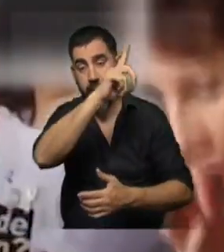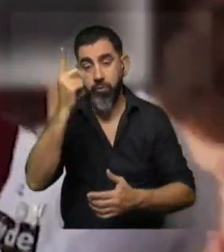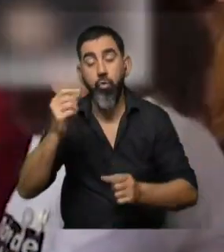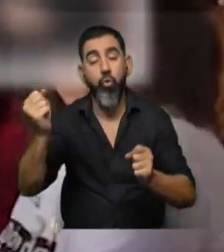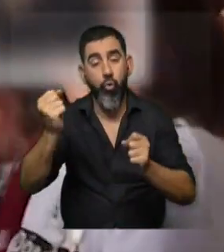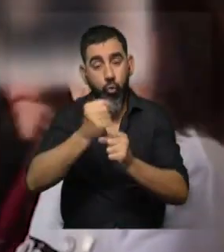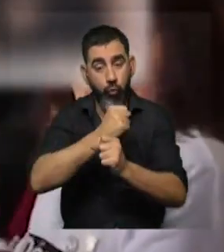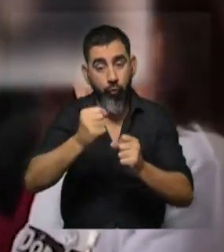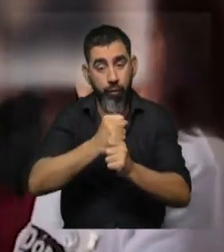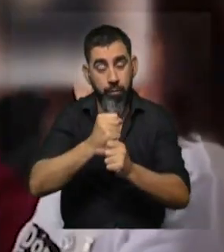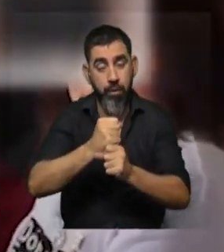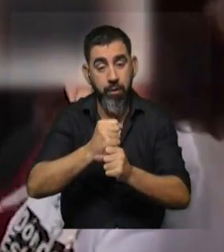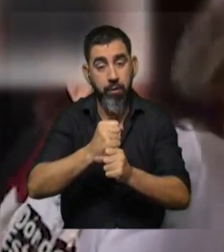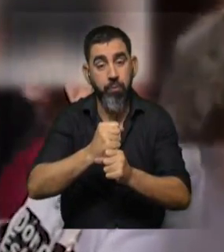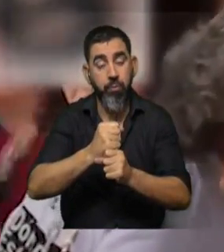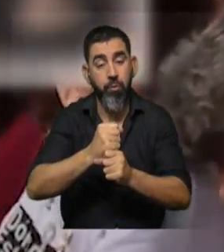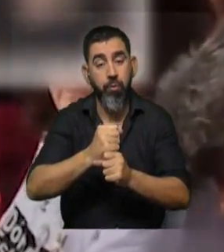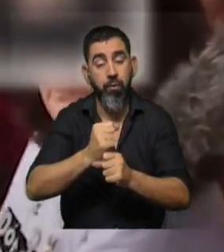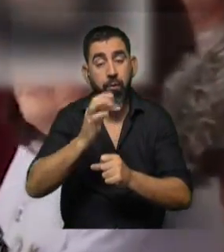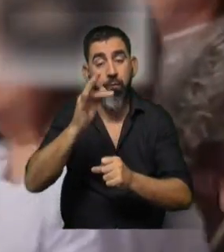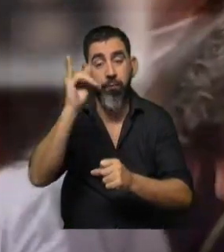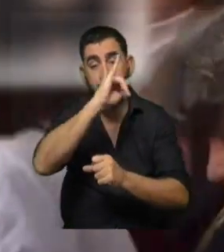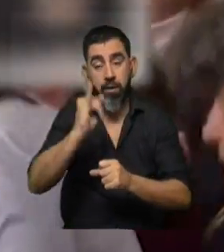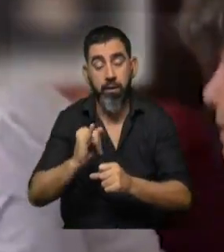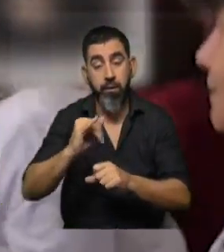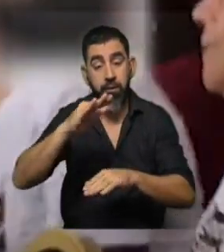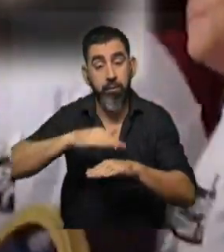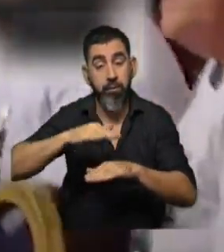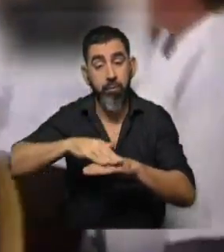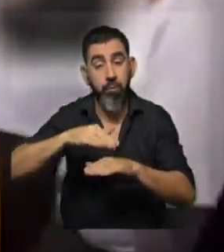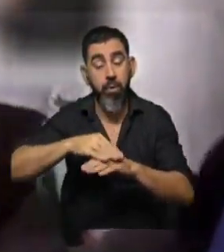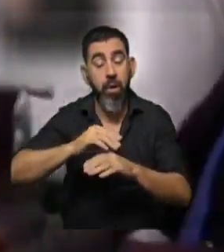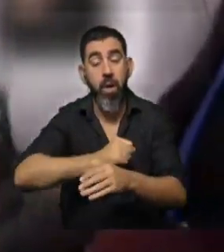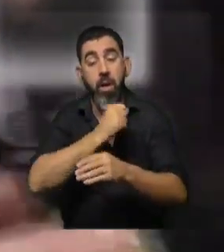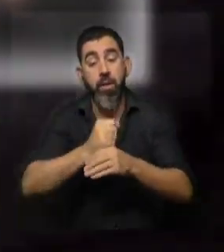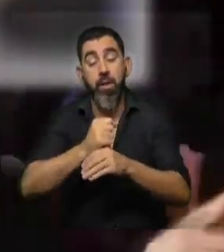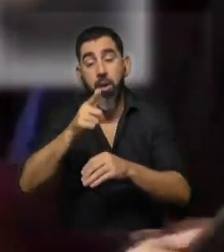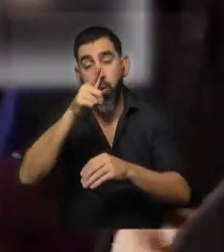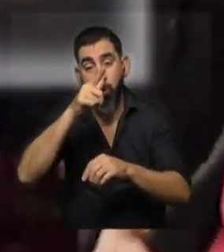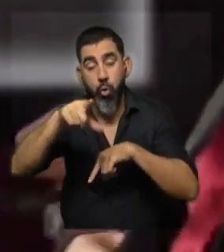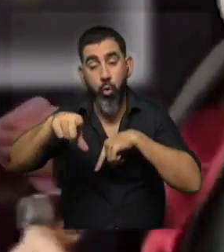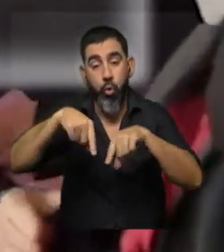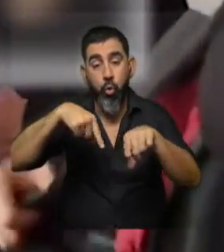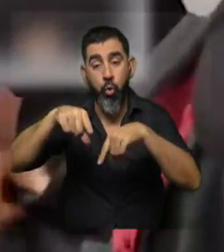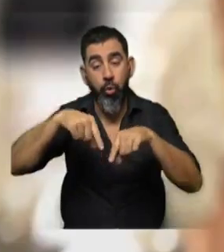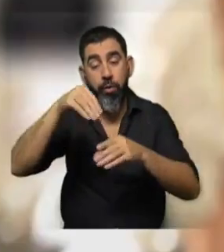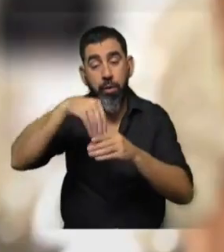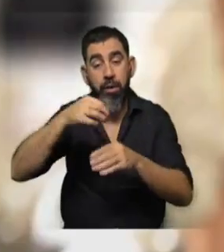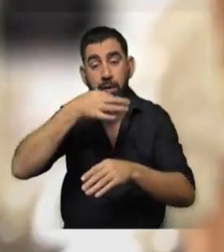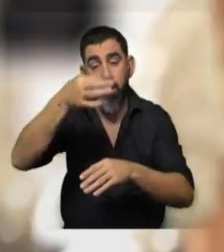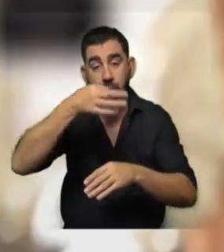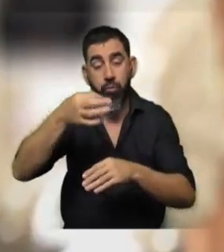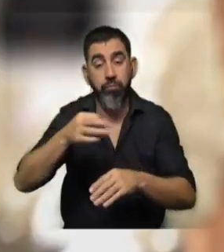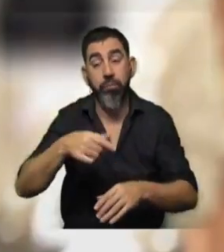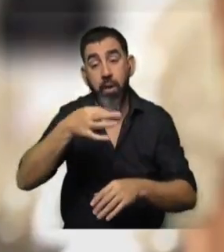confirmada a MB de noticias por Patricio Fernández Quien fuera hasta mediados de Julio el coordinador de contenidos de los actos para